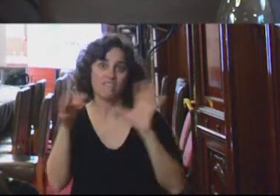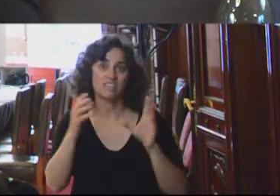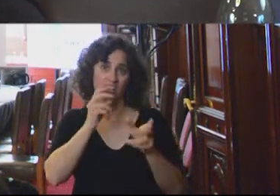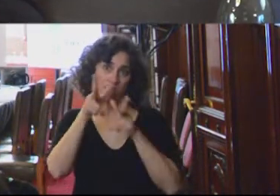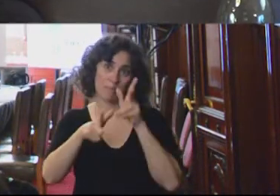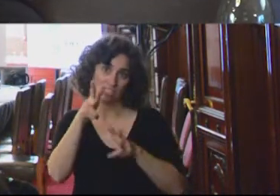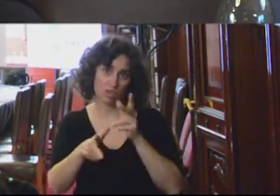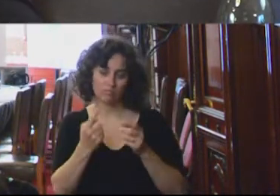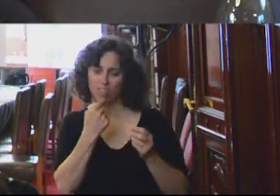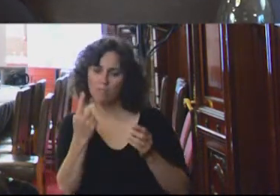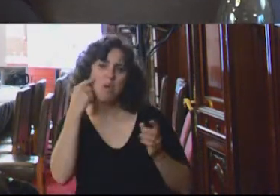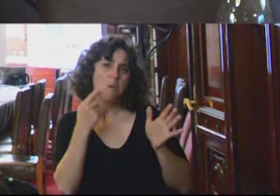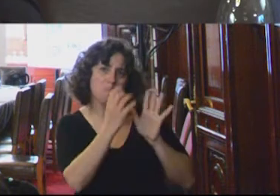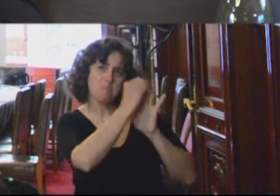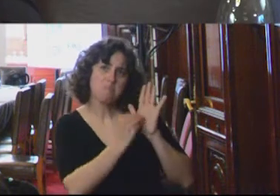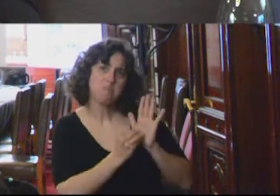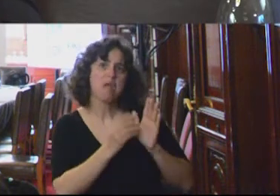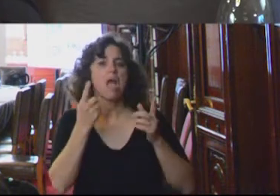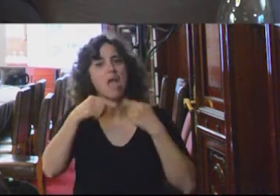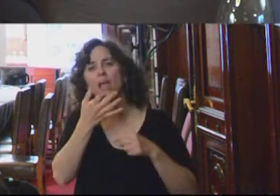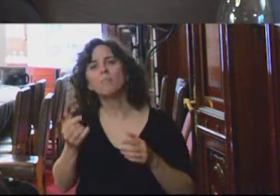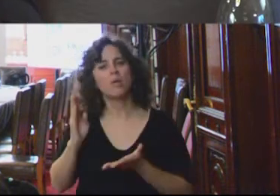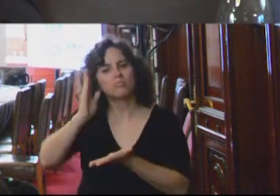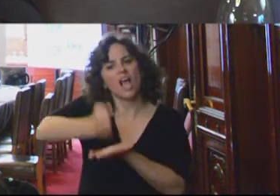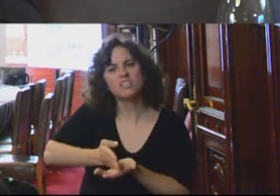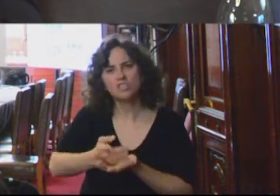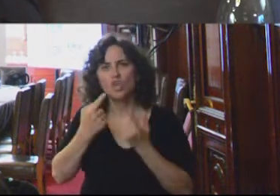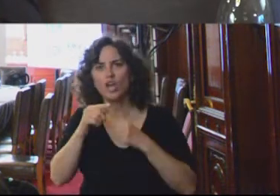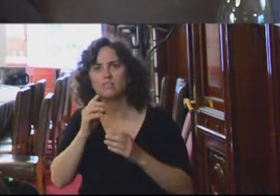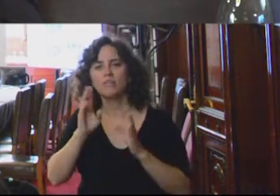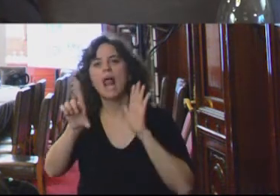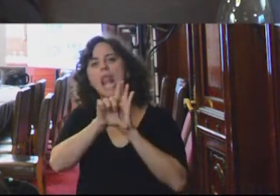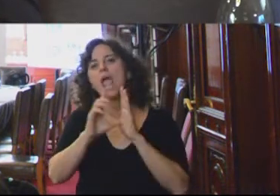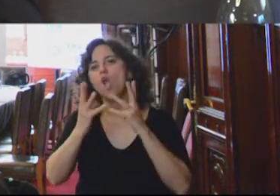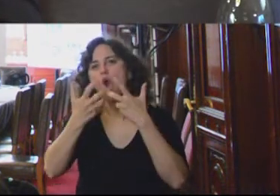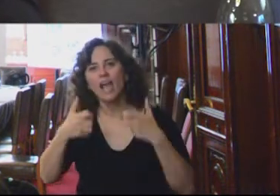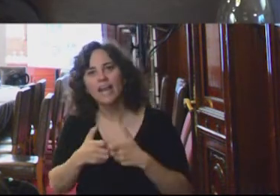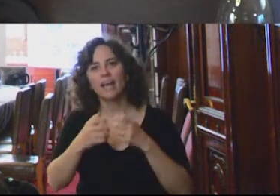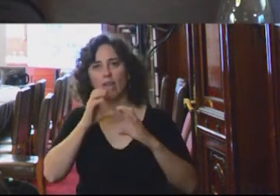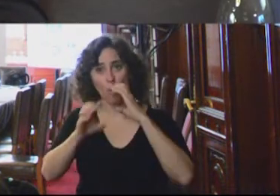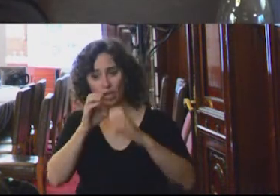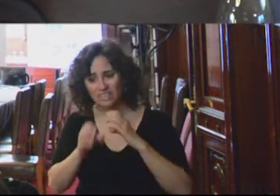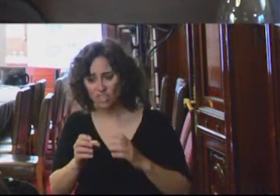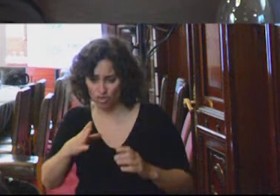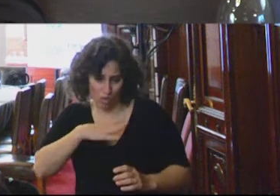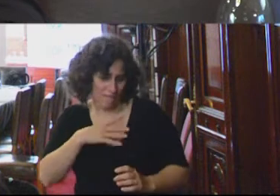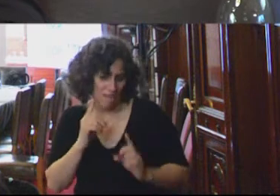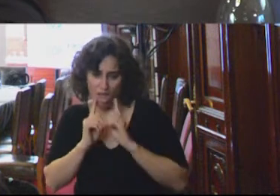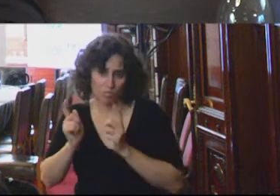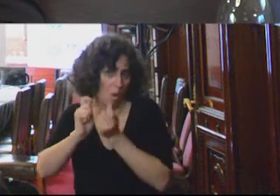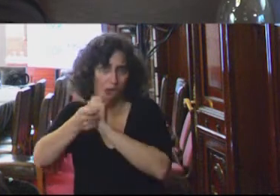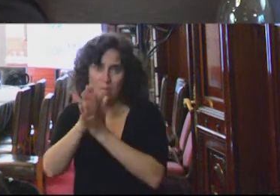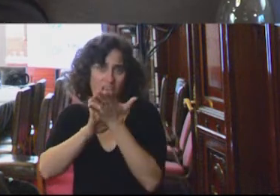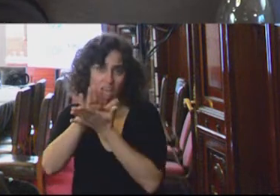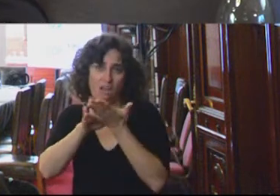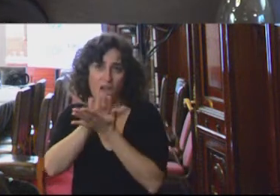cifras, revisaremos algunos ejemplos de sanciones bajo la Ley Orgánica de Comunicación, la cual sigue absolutamente intacta, aunque